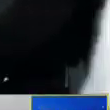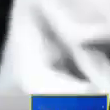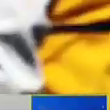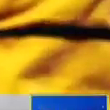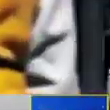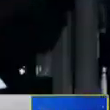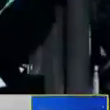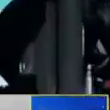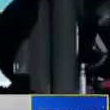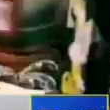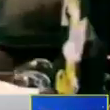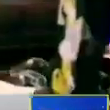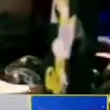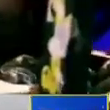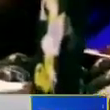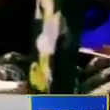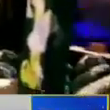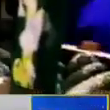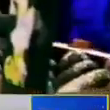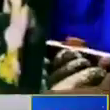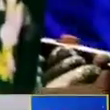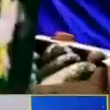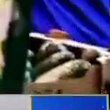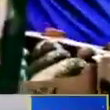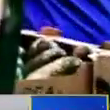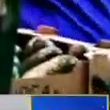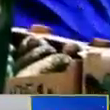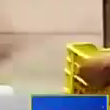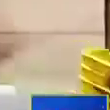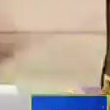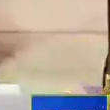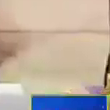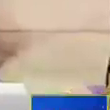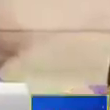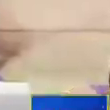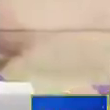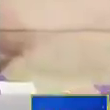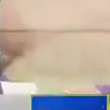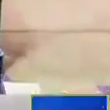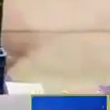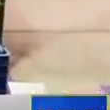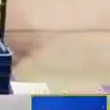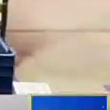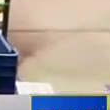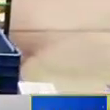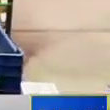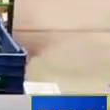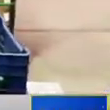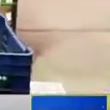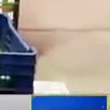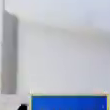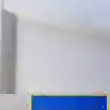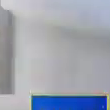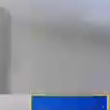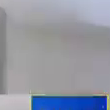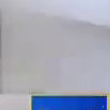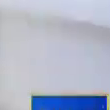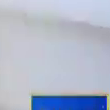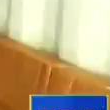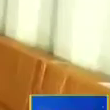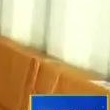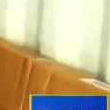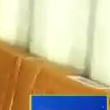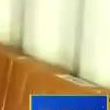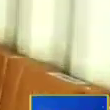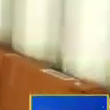185.56 pesos diarios. Al respecto, el presidente López Obrador aseguró que con este aumento se logra una recuperación mayor a la que se había imaginado.